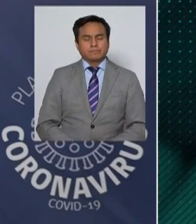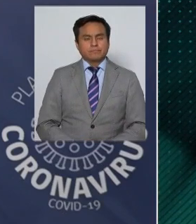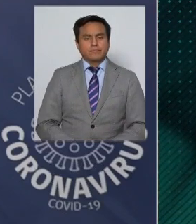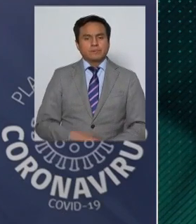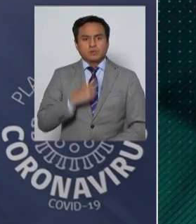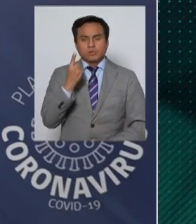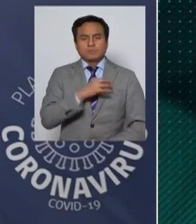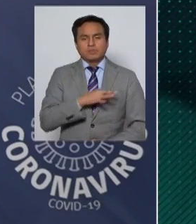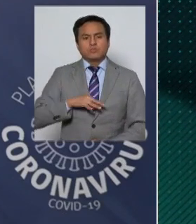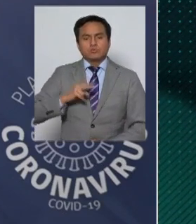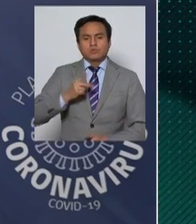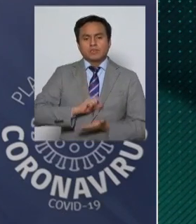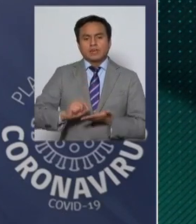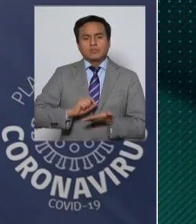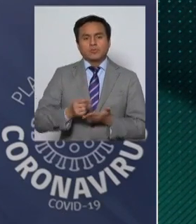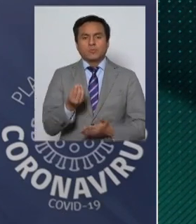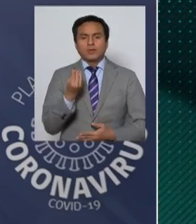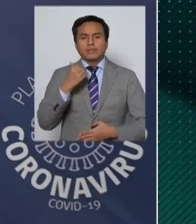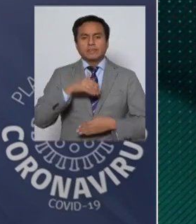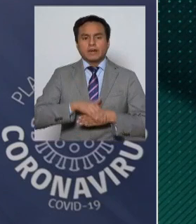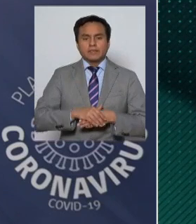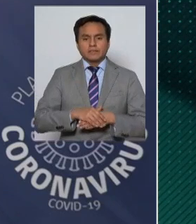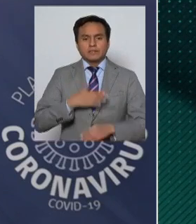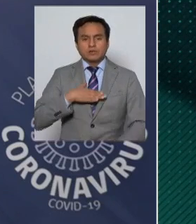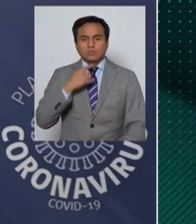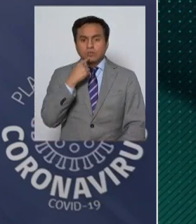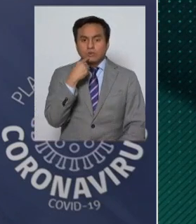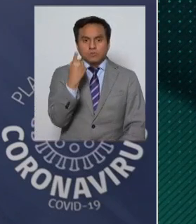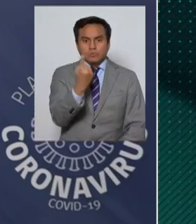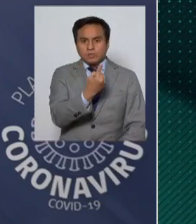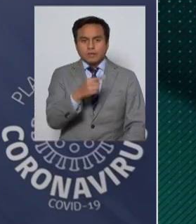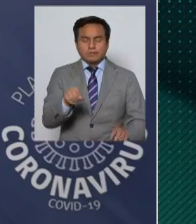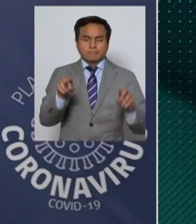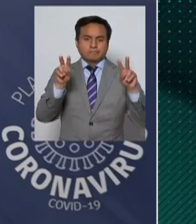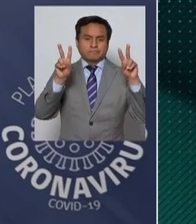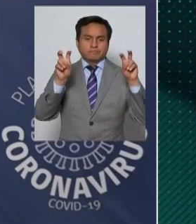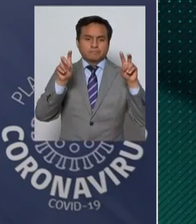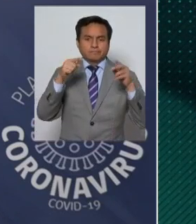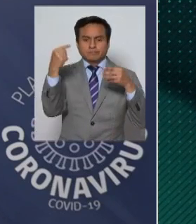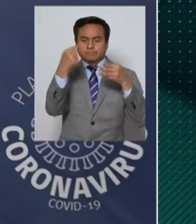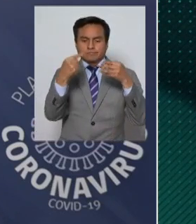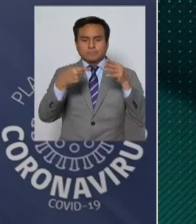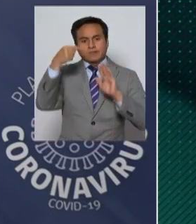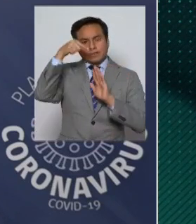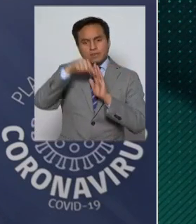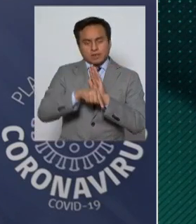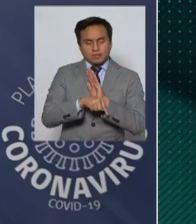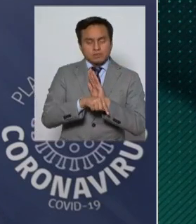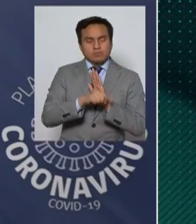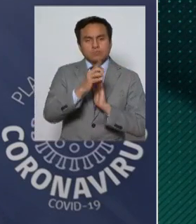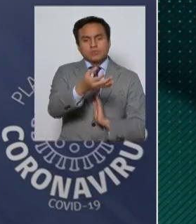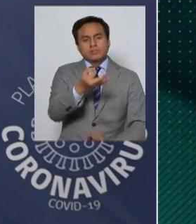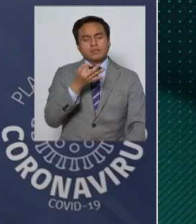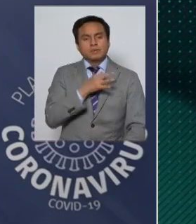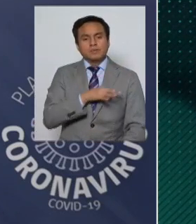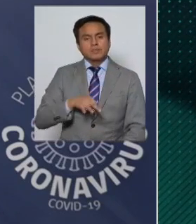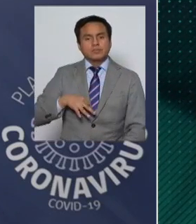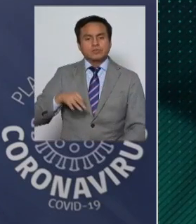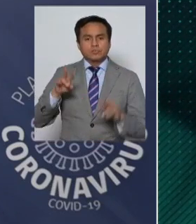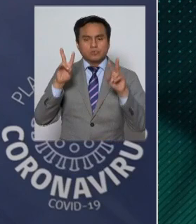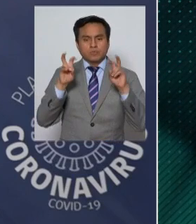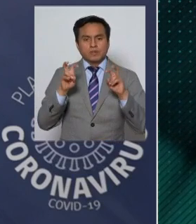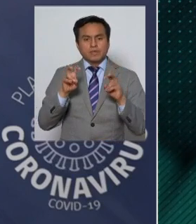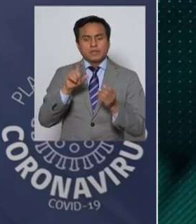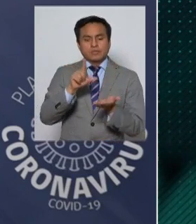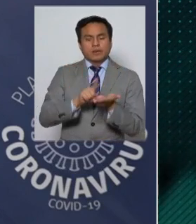Ministro, subsecretario, buenas tardes. Quería consultarle respecto de detalles, justamente como planteaba usted, ministro, sobre